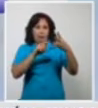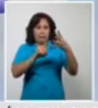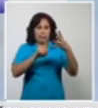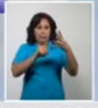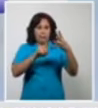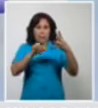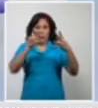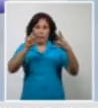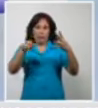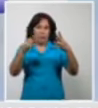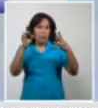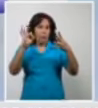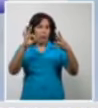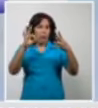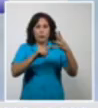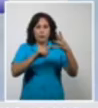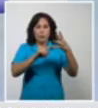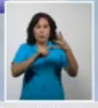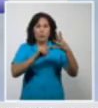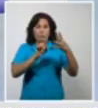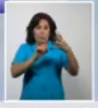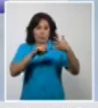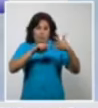20,8, Matanzas